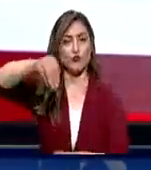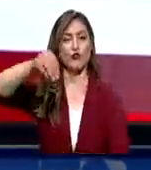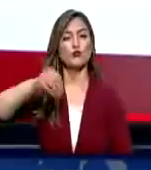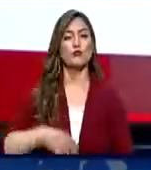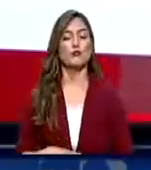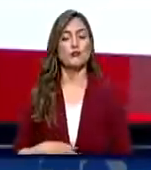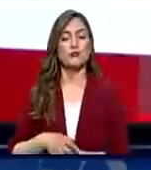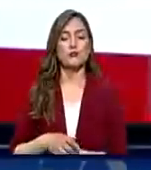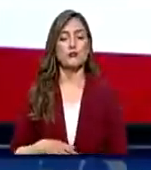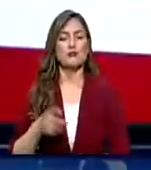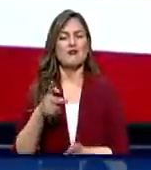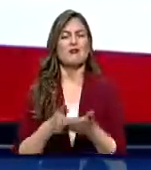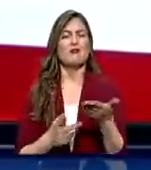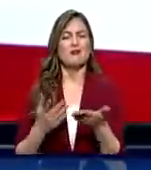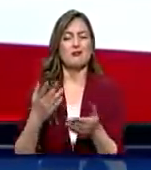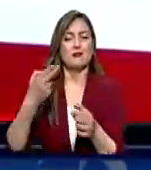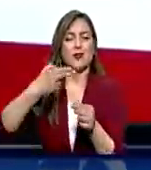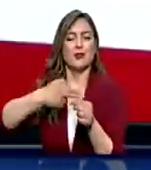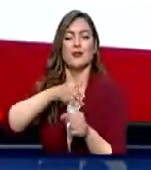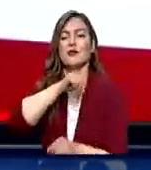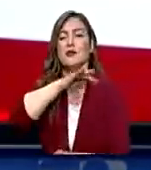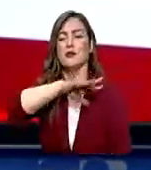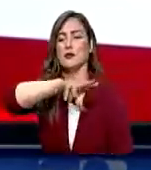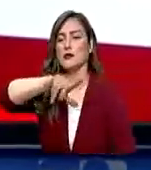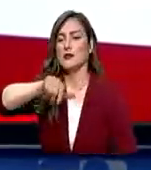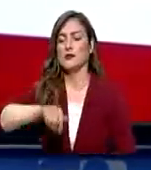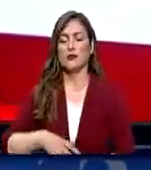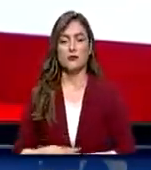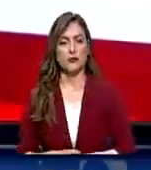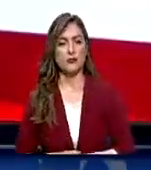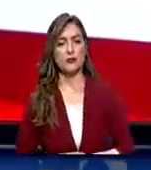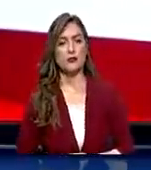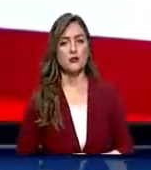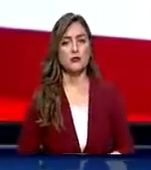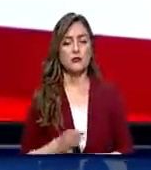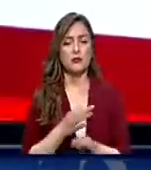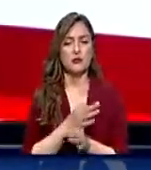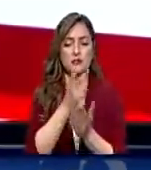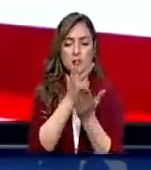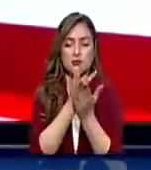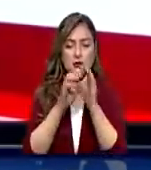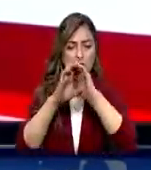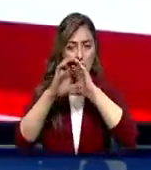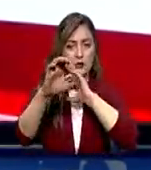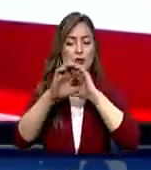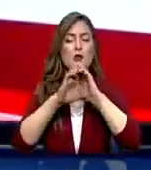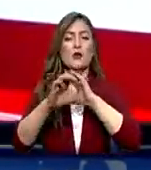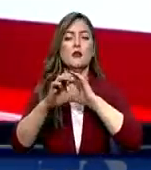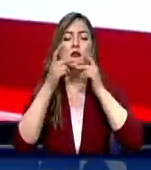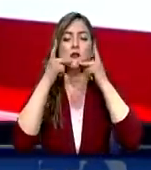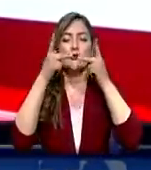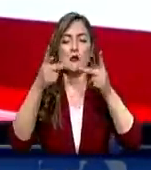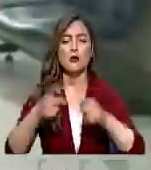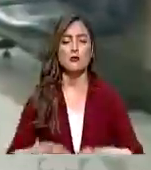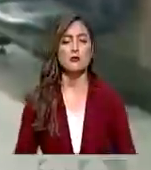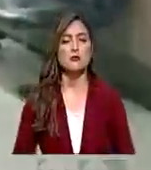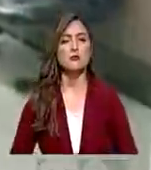estar presuntamente involucradas en asaltos. Ellos operaban en paradas y buses de transporte público.